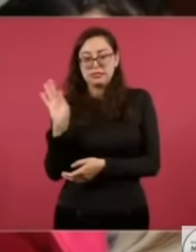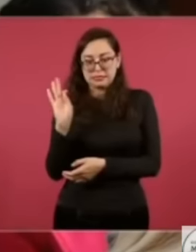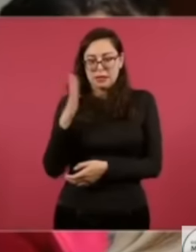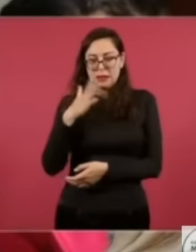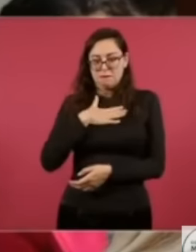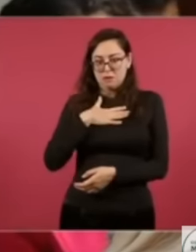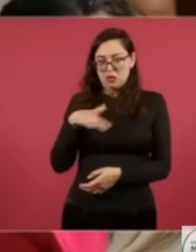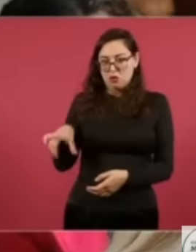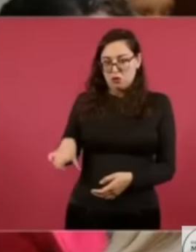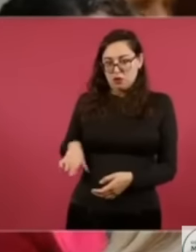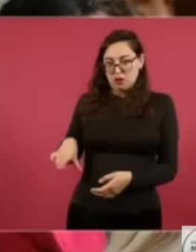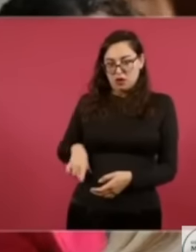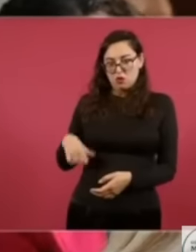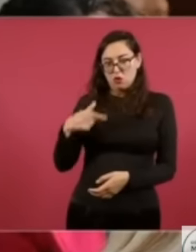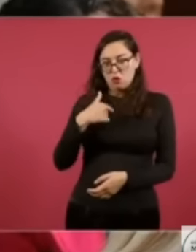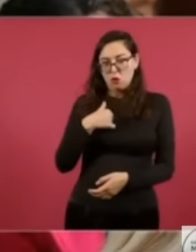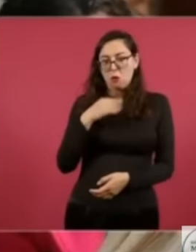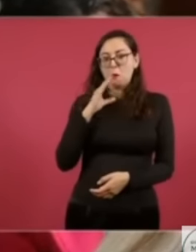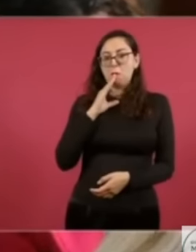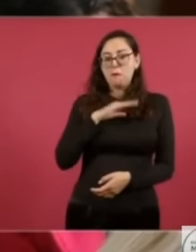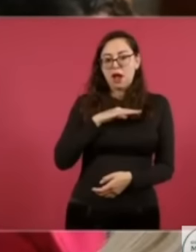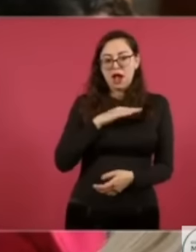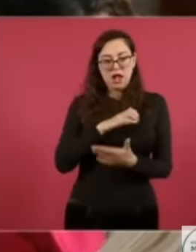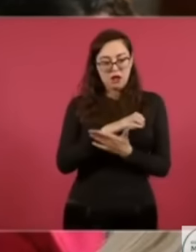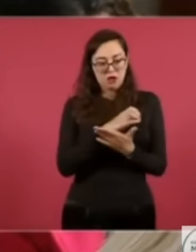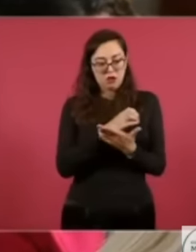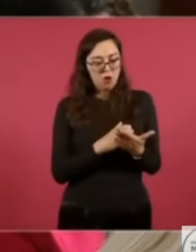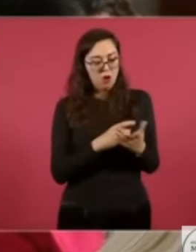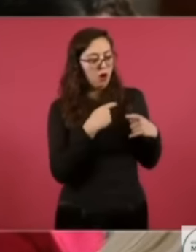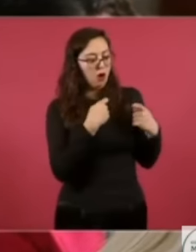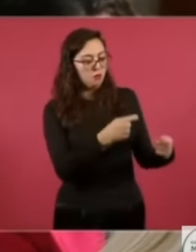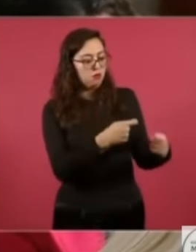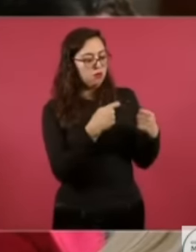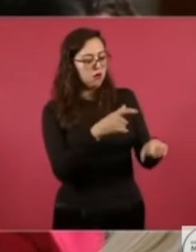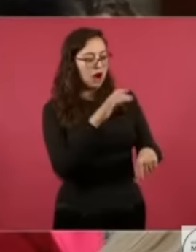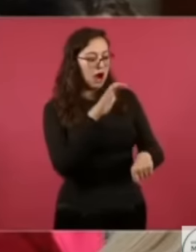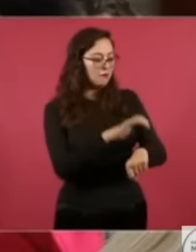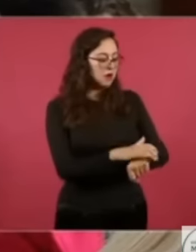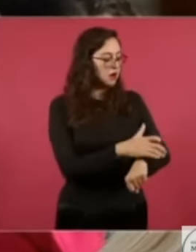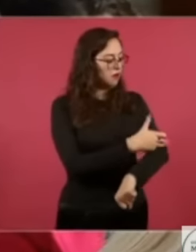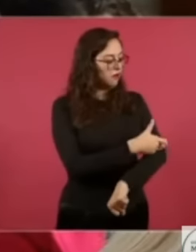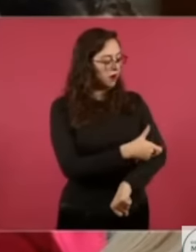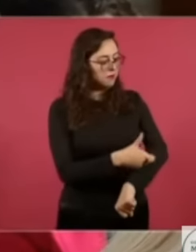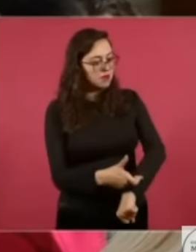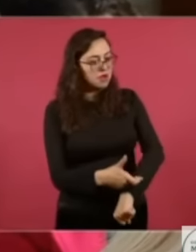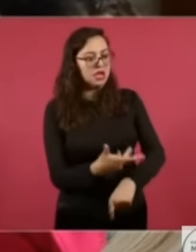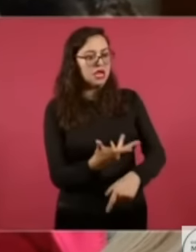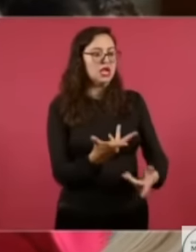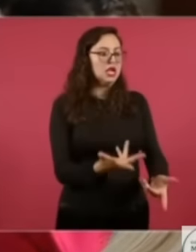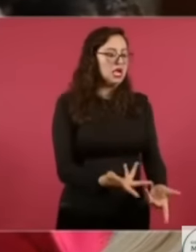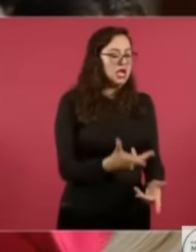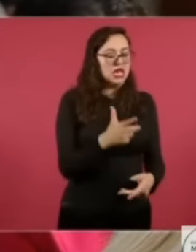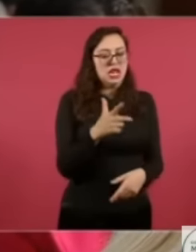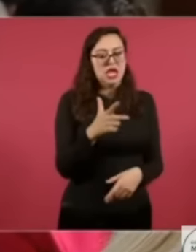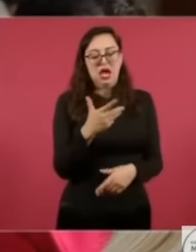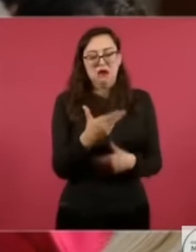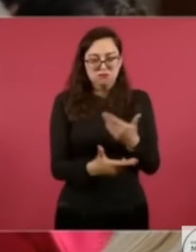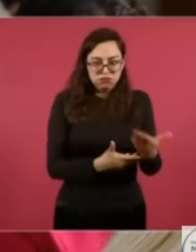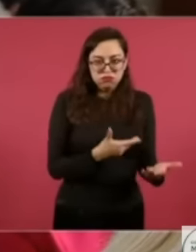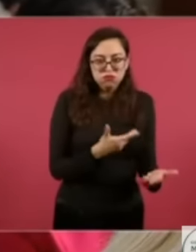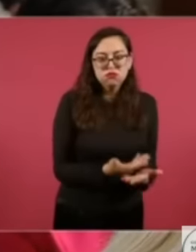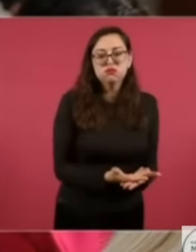estoy tolerando que se le dé obra a amigos, parientes, funcionarios públicos, porque a